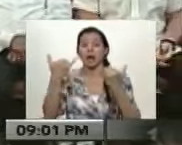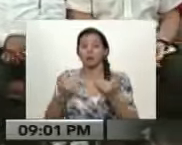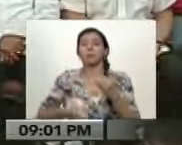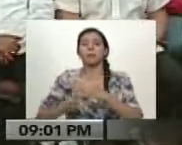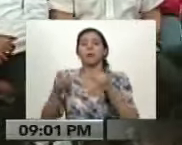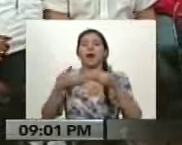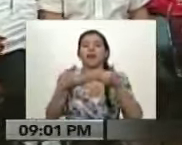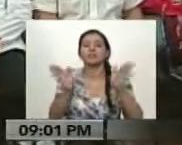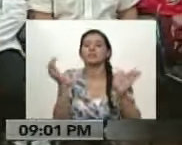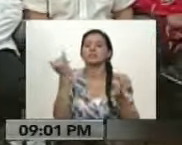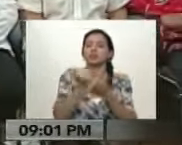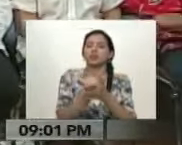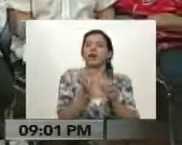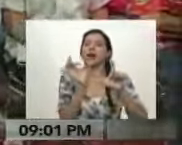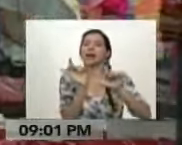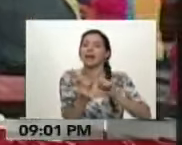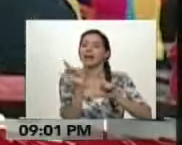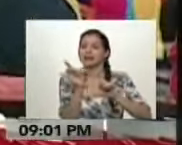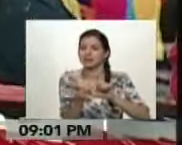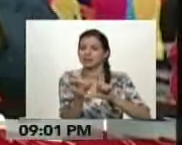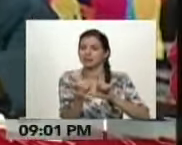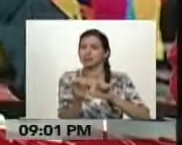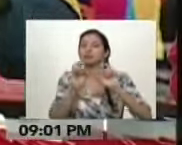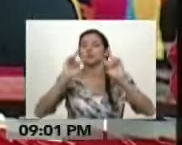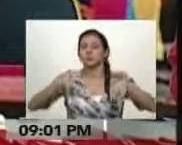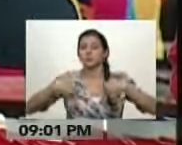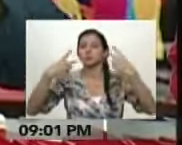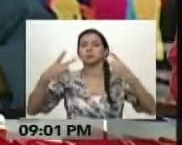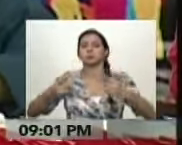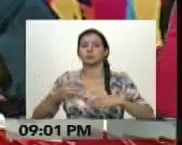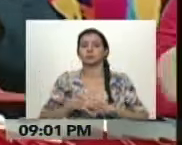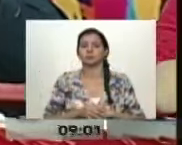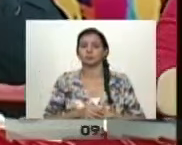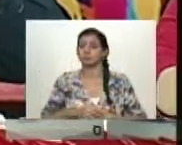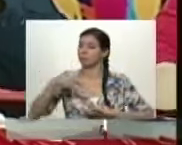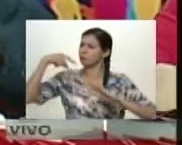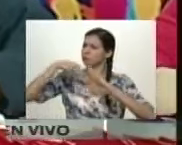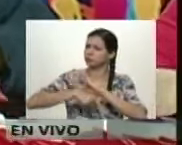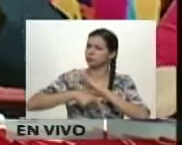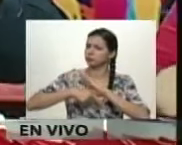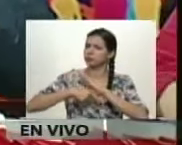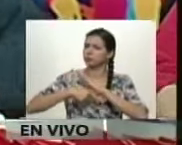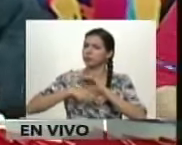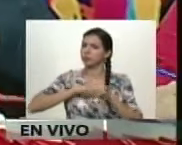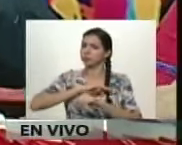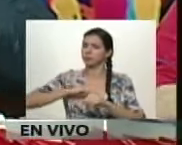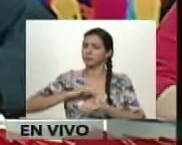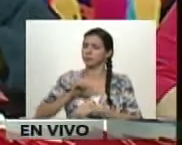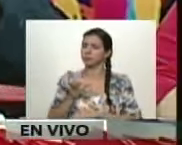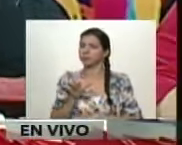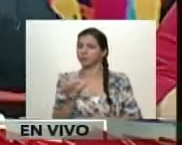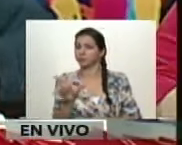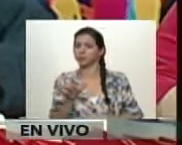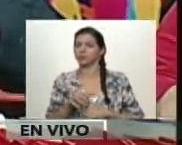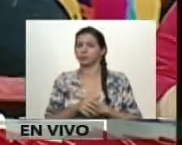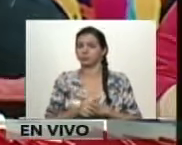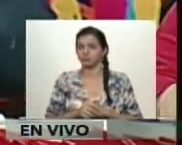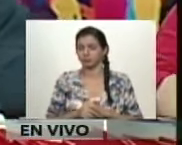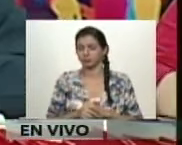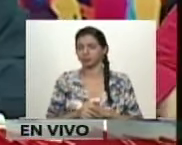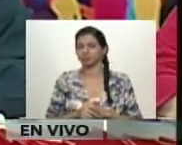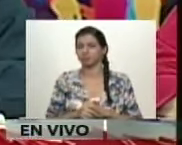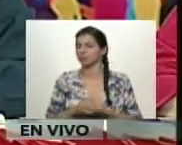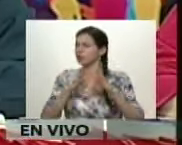inscripción, carnetización y reorganización profunda de la militancia del Partido Socialista Unido